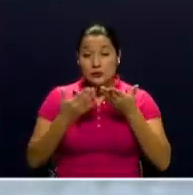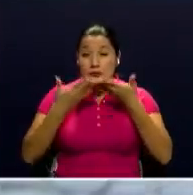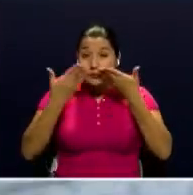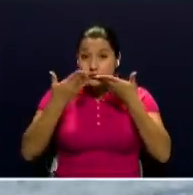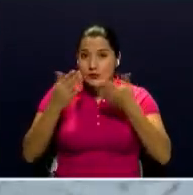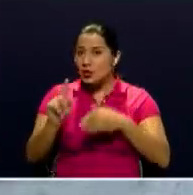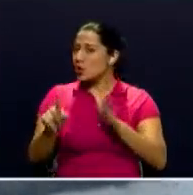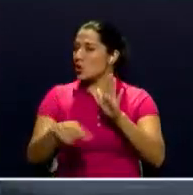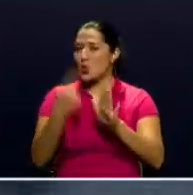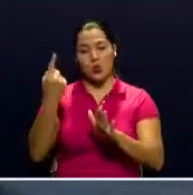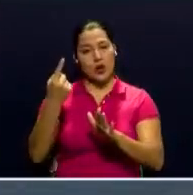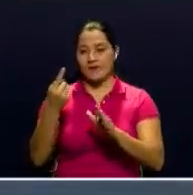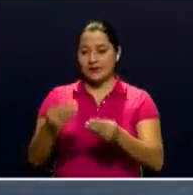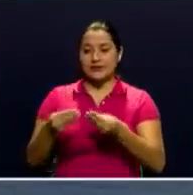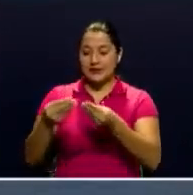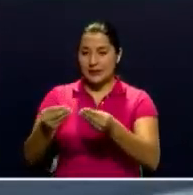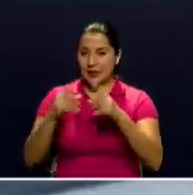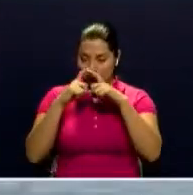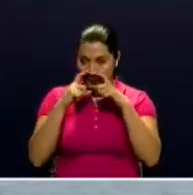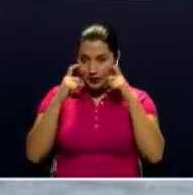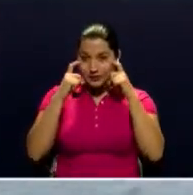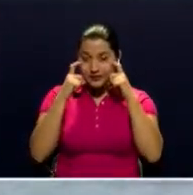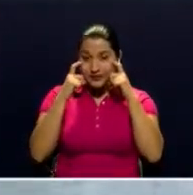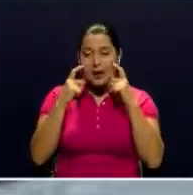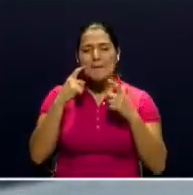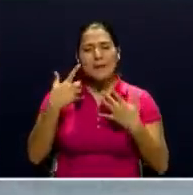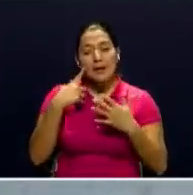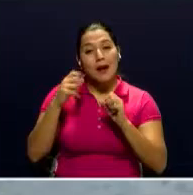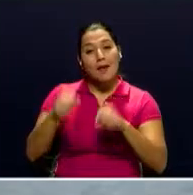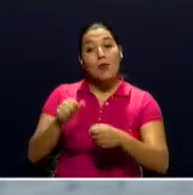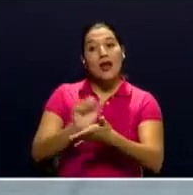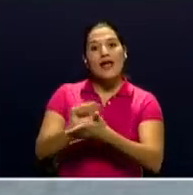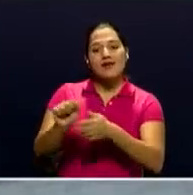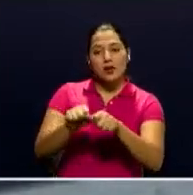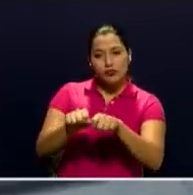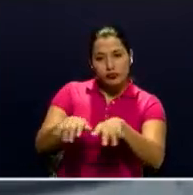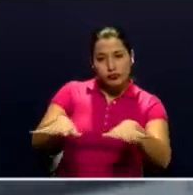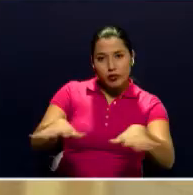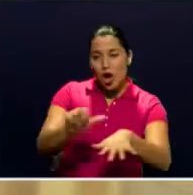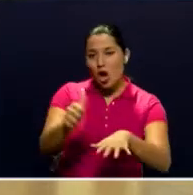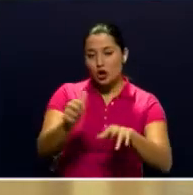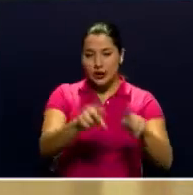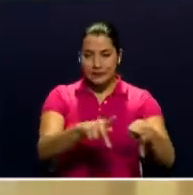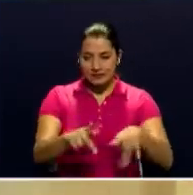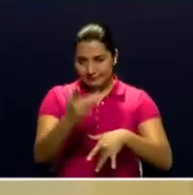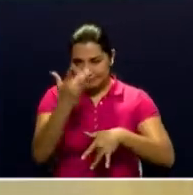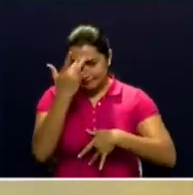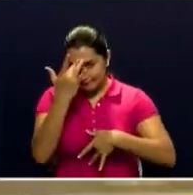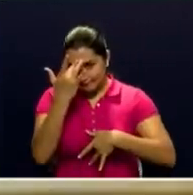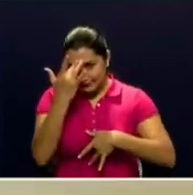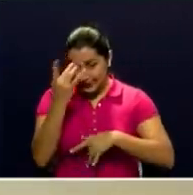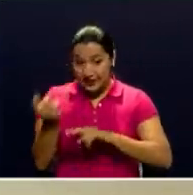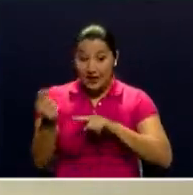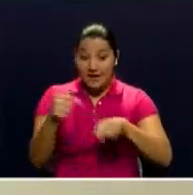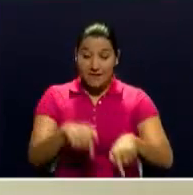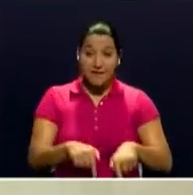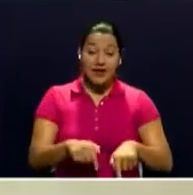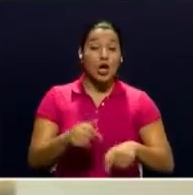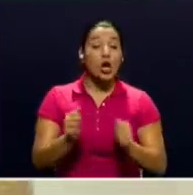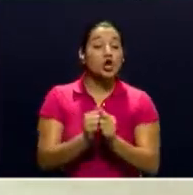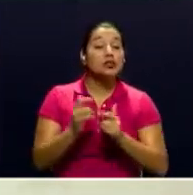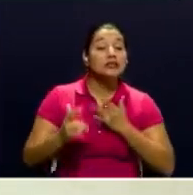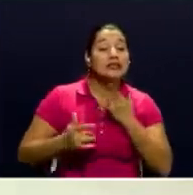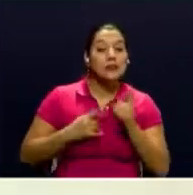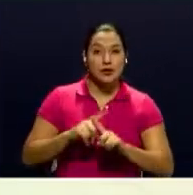de inmediato se le entregan mascarillas con el fin de evitar el contagio a otras personas que vienen con síntomas